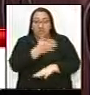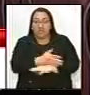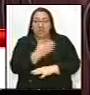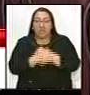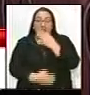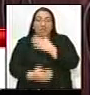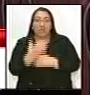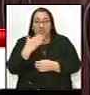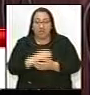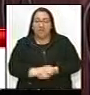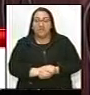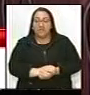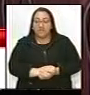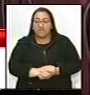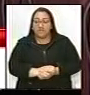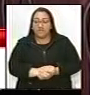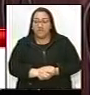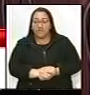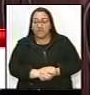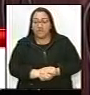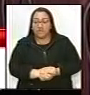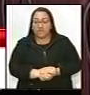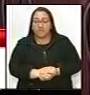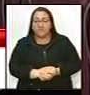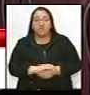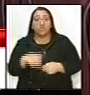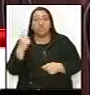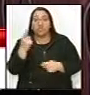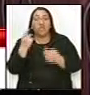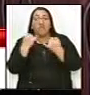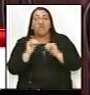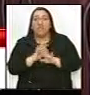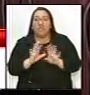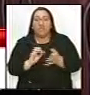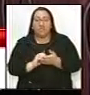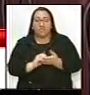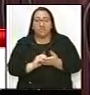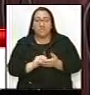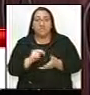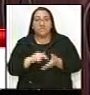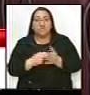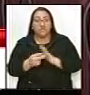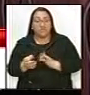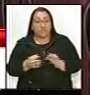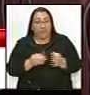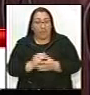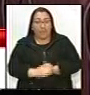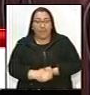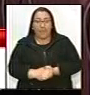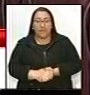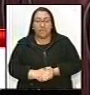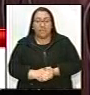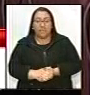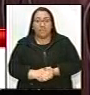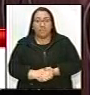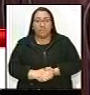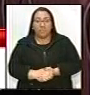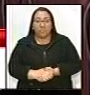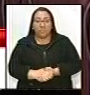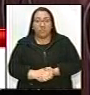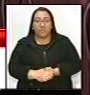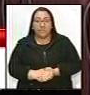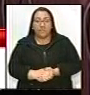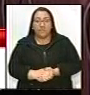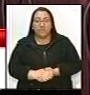a las nueve y diez iniciamos la sesión informativa haciendo constar qué existen